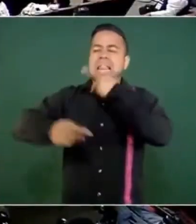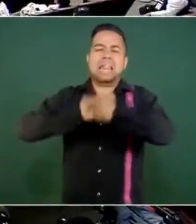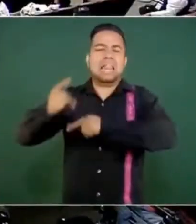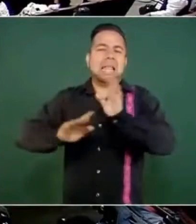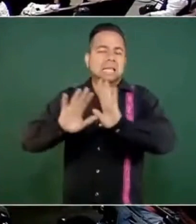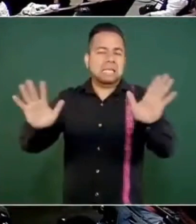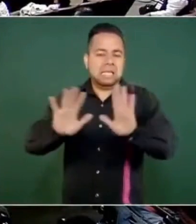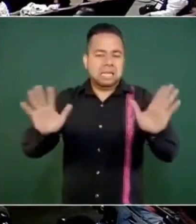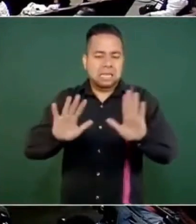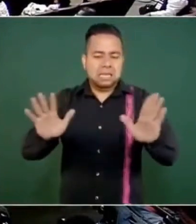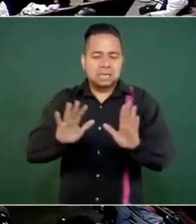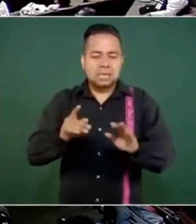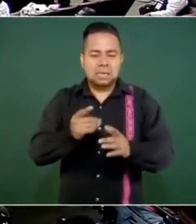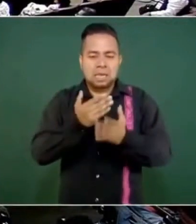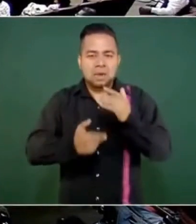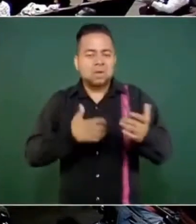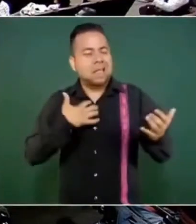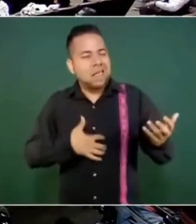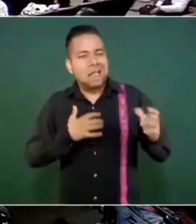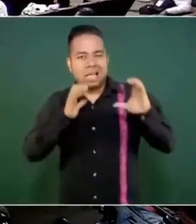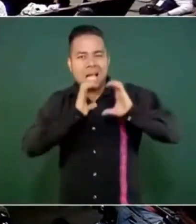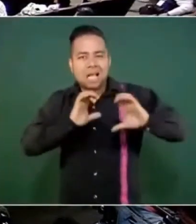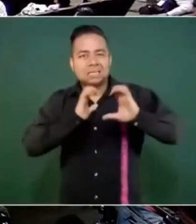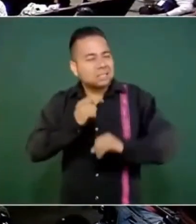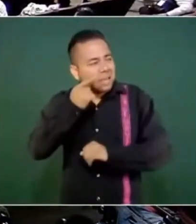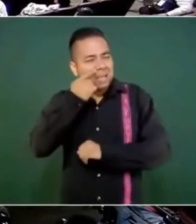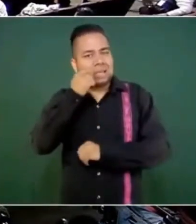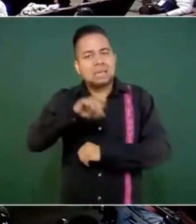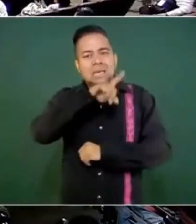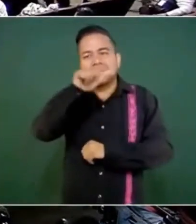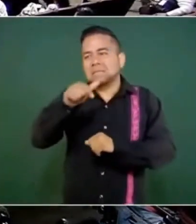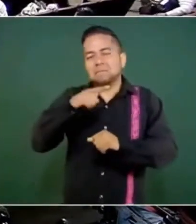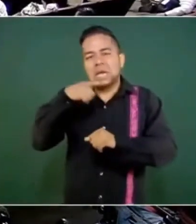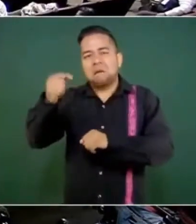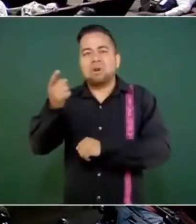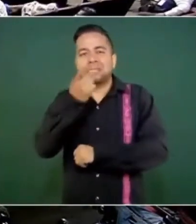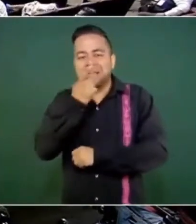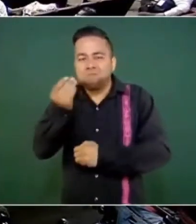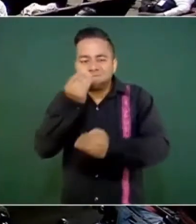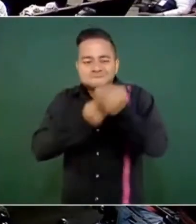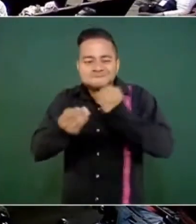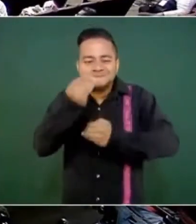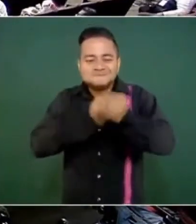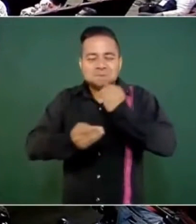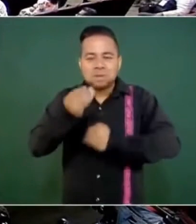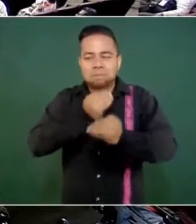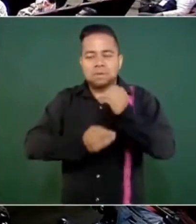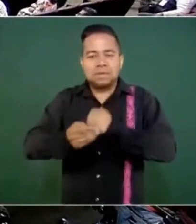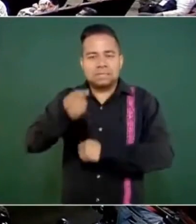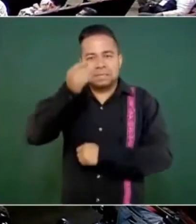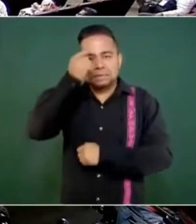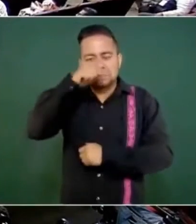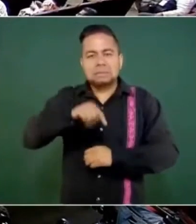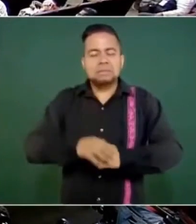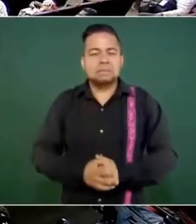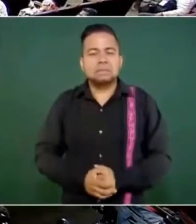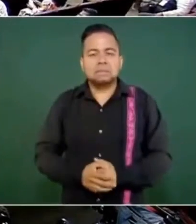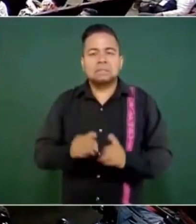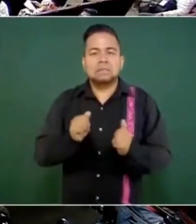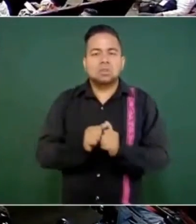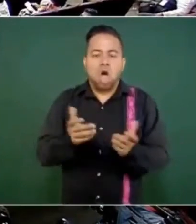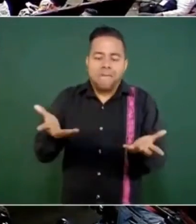Ya vamos a escuchar el corrido y ya vámonos a desayunar. No, ya, me están esperando con una